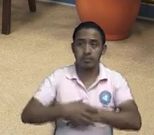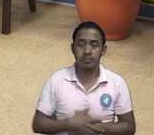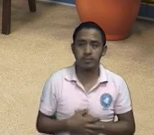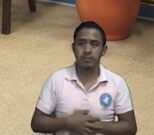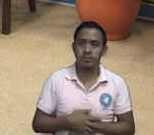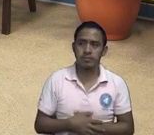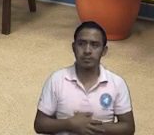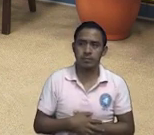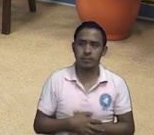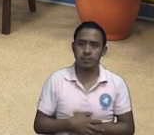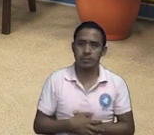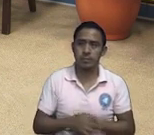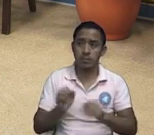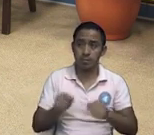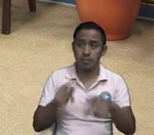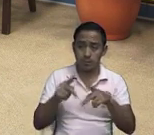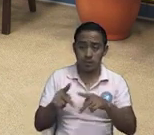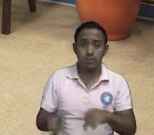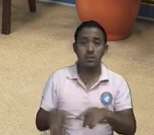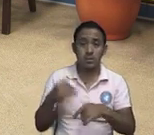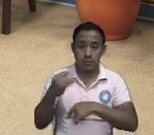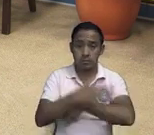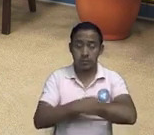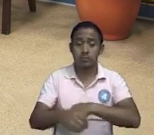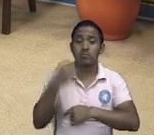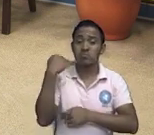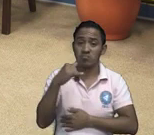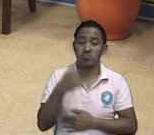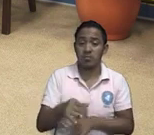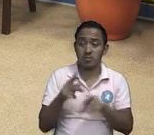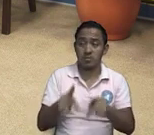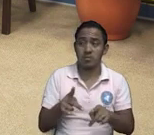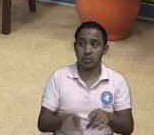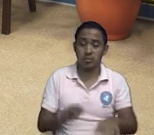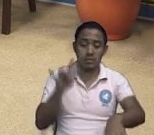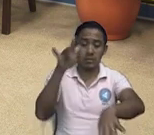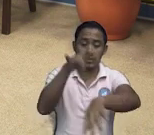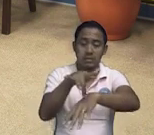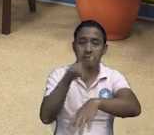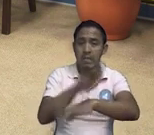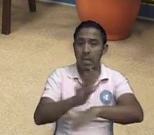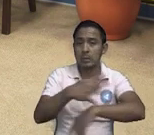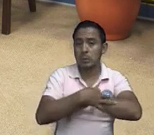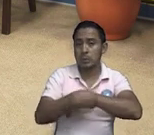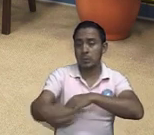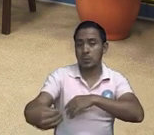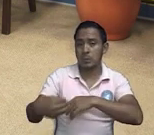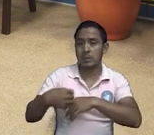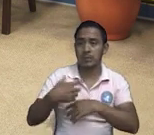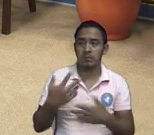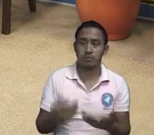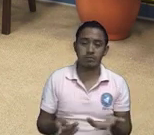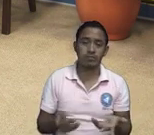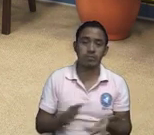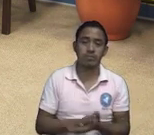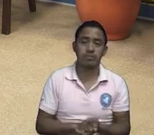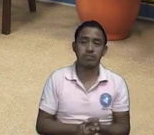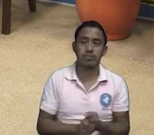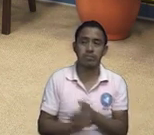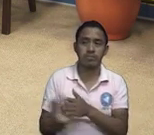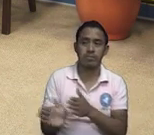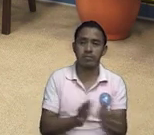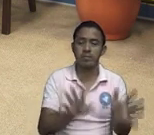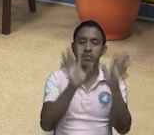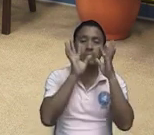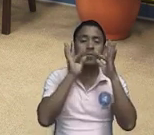tangible la sarna. Se pasa al humano con solo el contacto. se puede pasar a las personas. Hablemos ahora